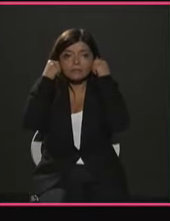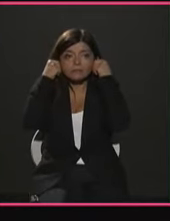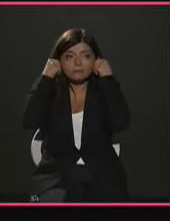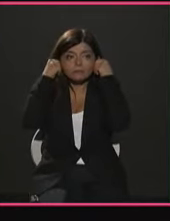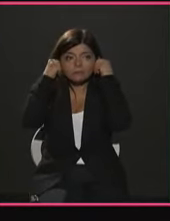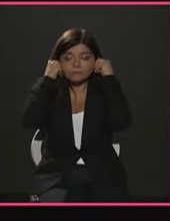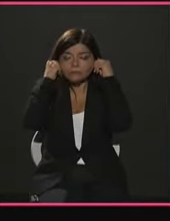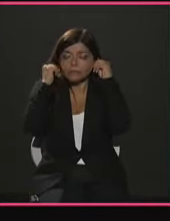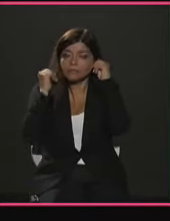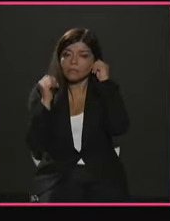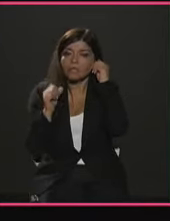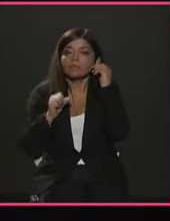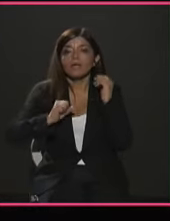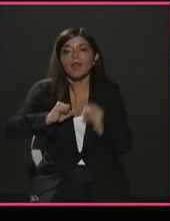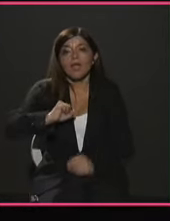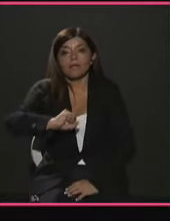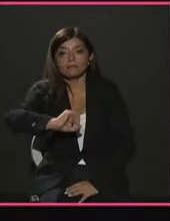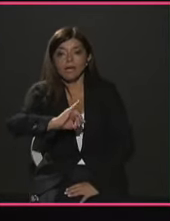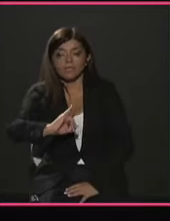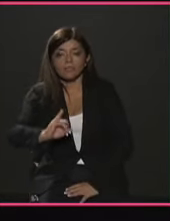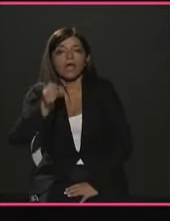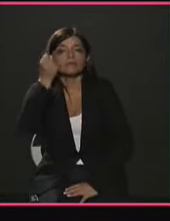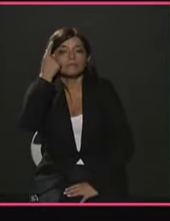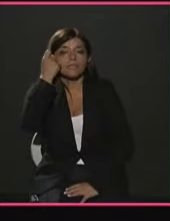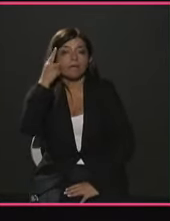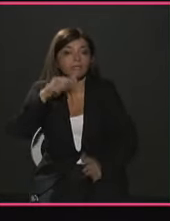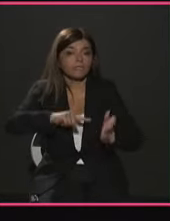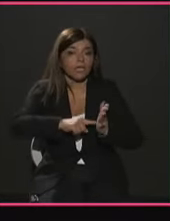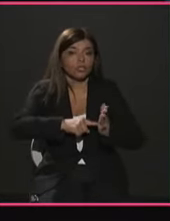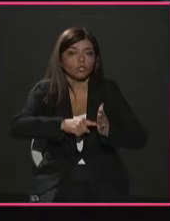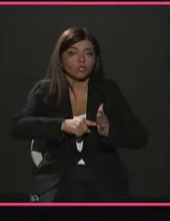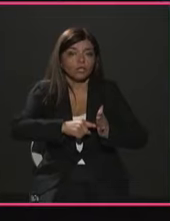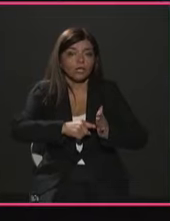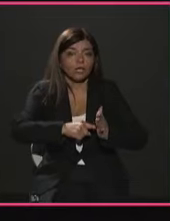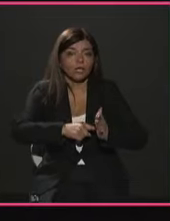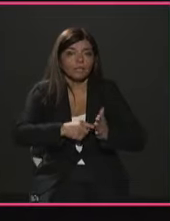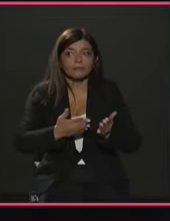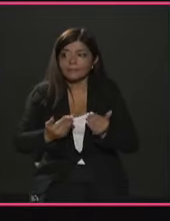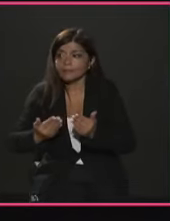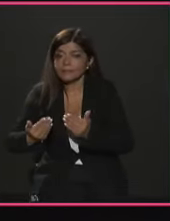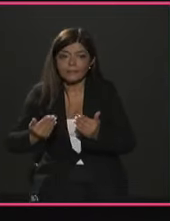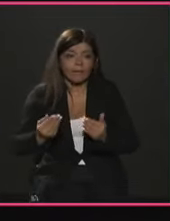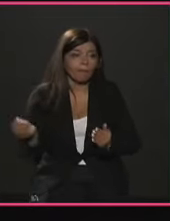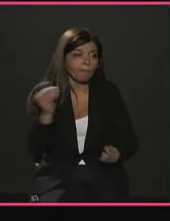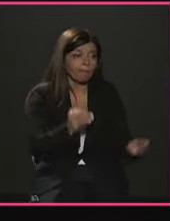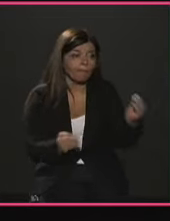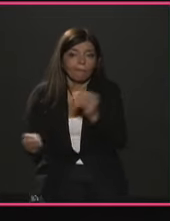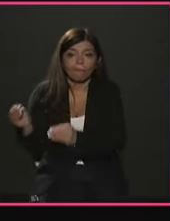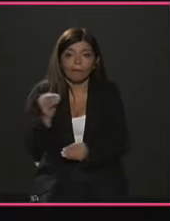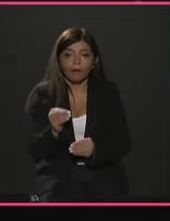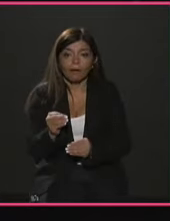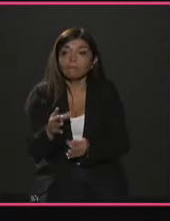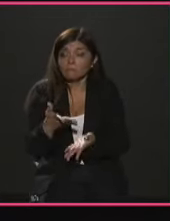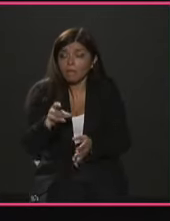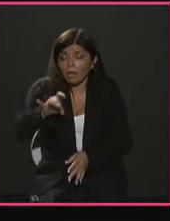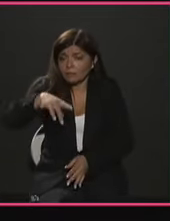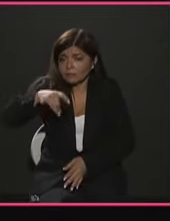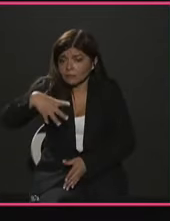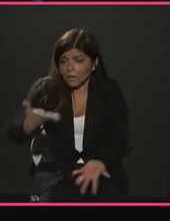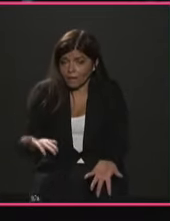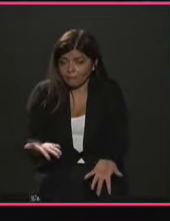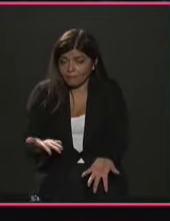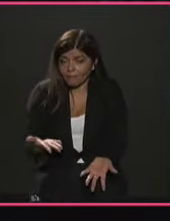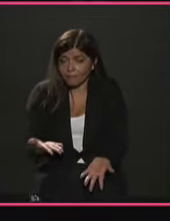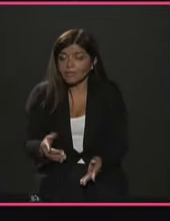artificial saben que esta tecnología está cada vez más hambrienta y lo admiten